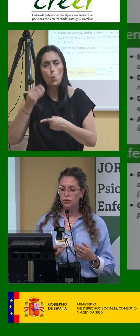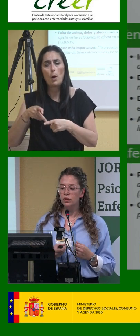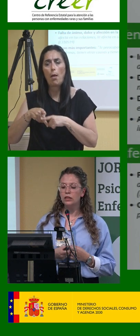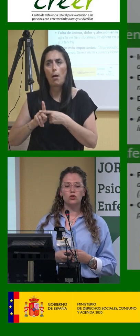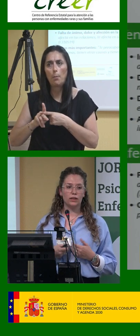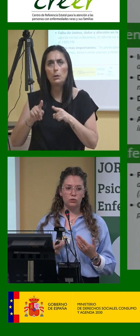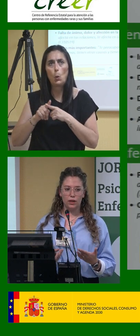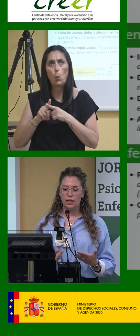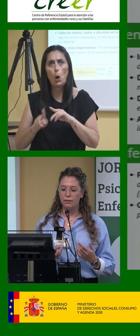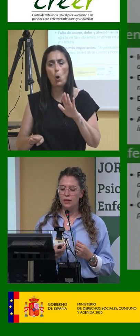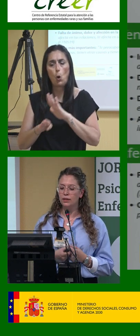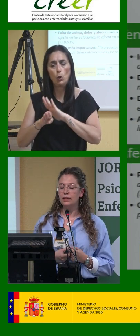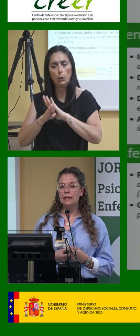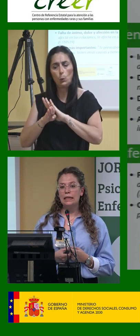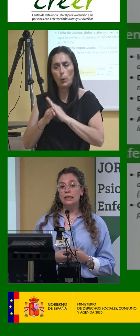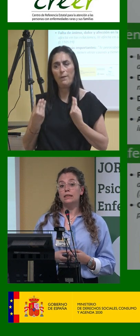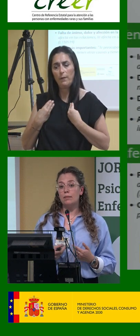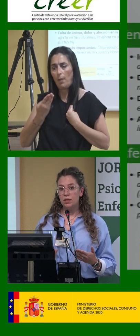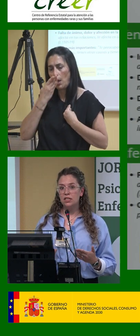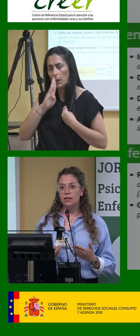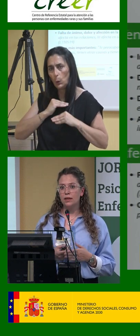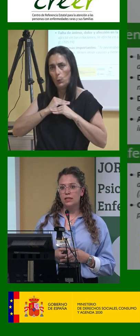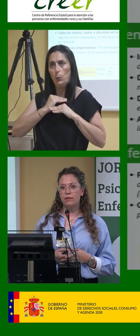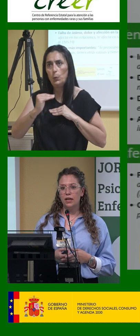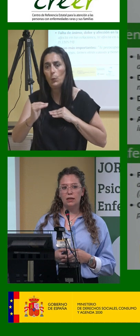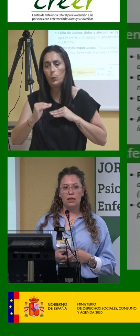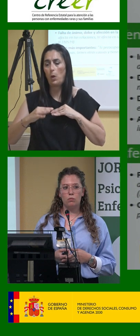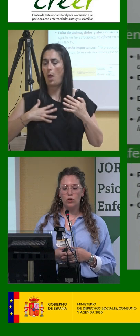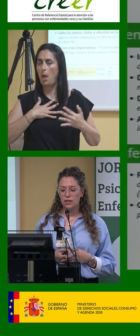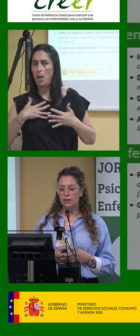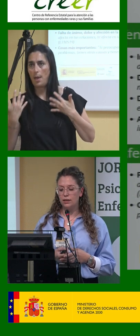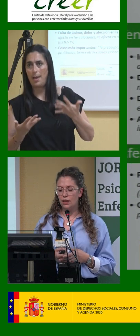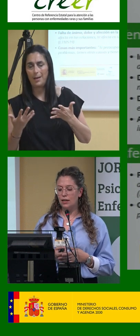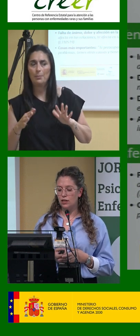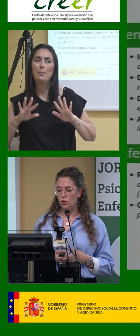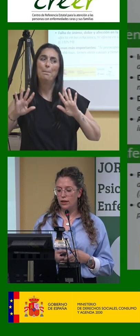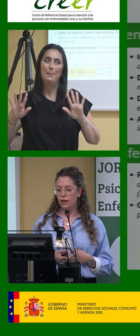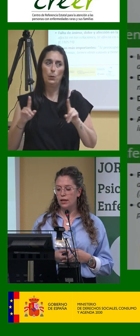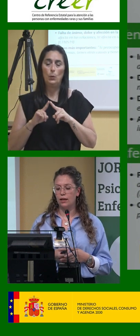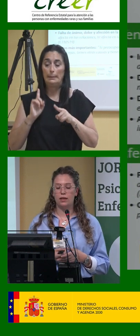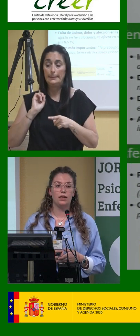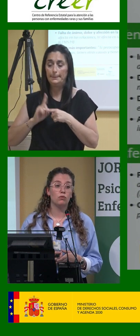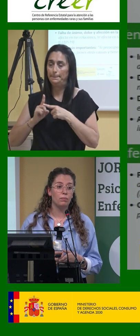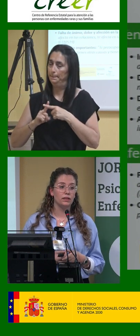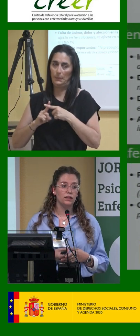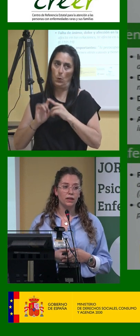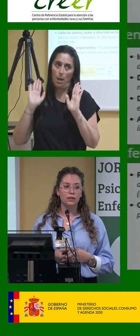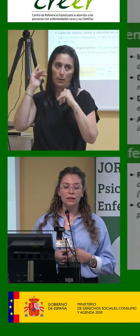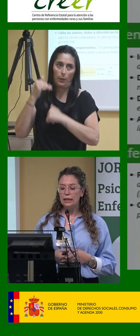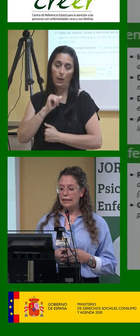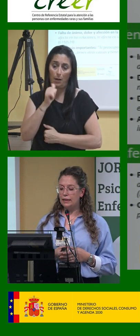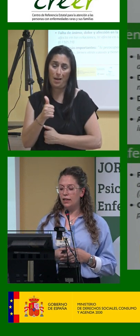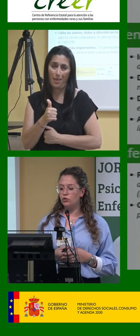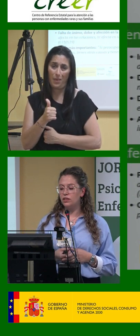de ánimo, su actitud hacia la vida. También es verdad que se veía muy desatendida la sexualidad, ya que decía una